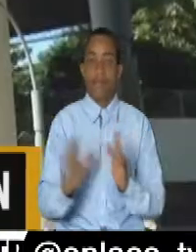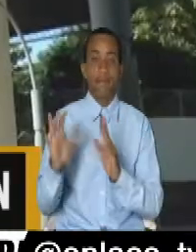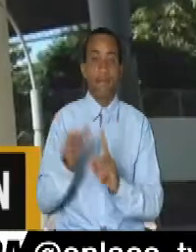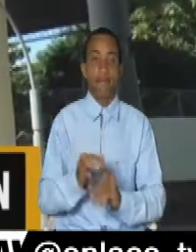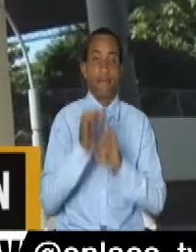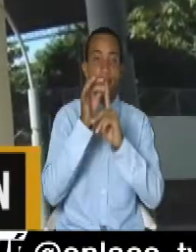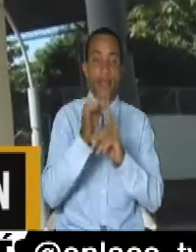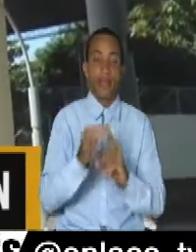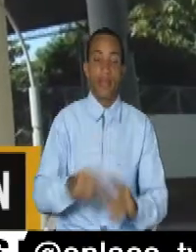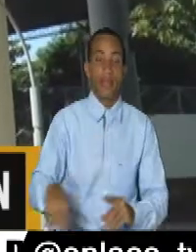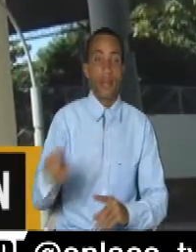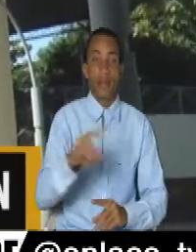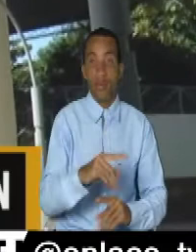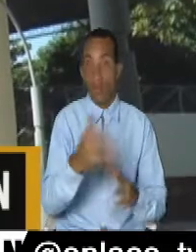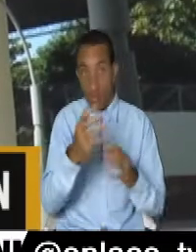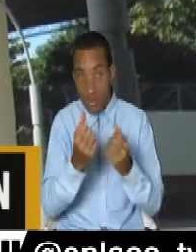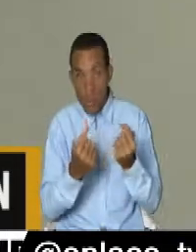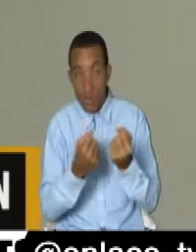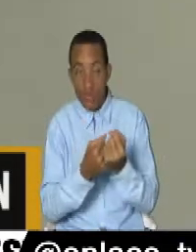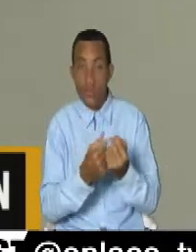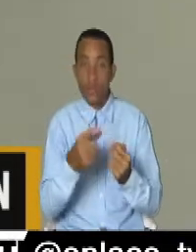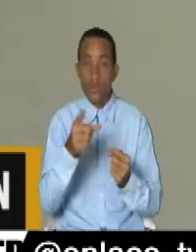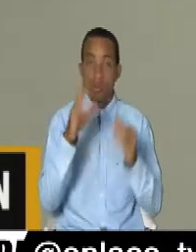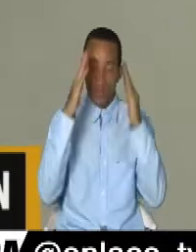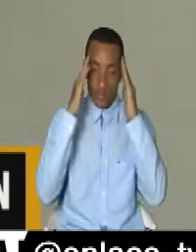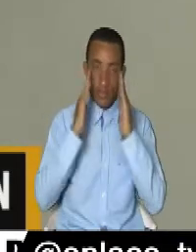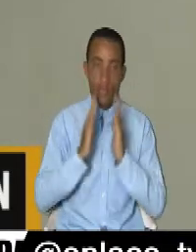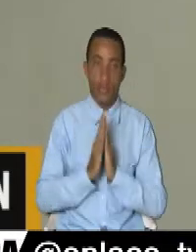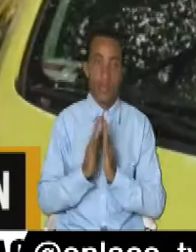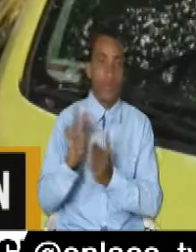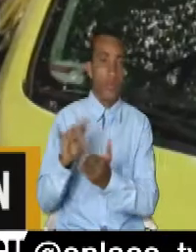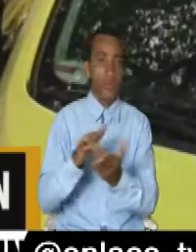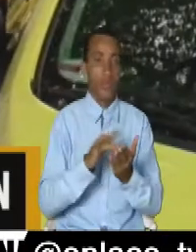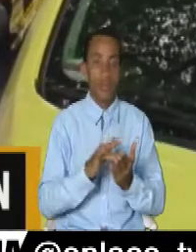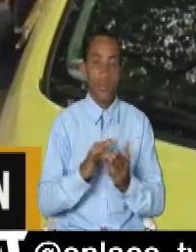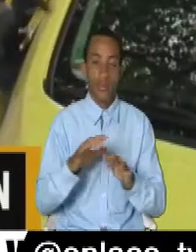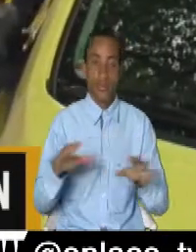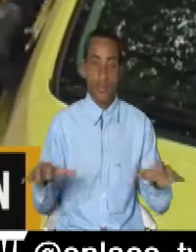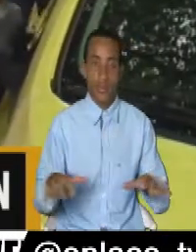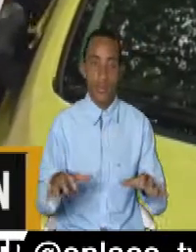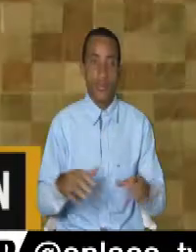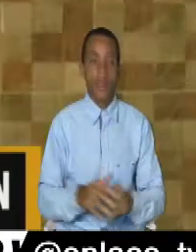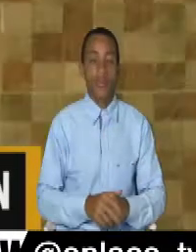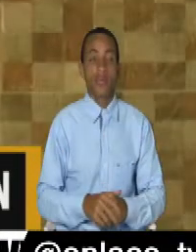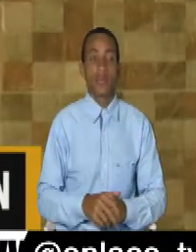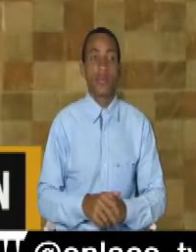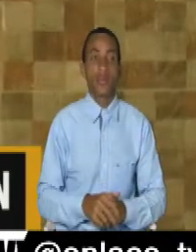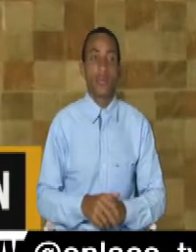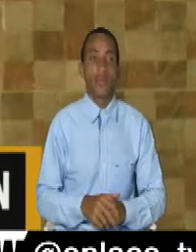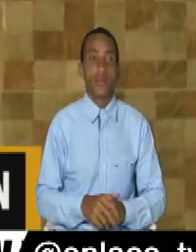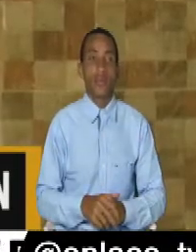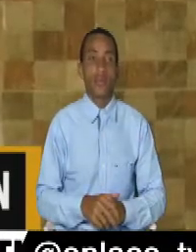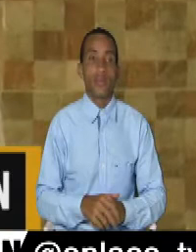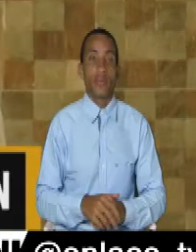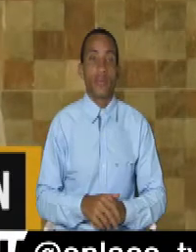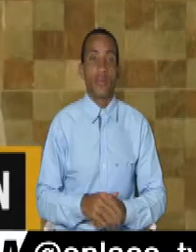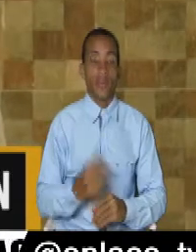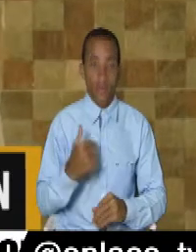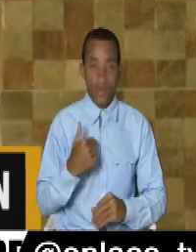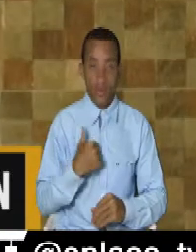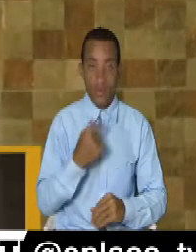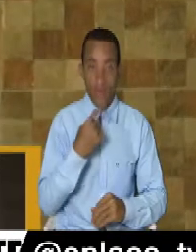a su feligresía y devotos de la Virgen del Carmen a participar de sus actividades y recibir sus dones. Yo diría que es